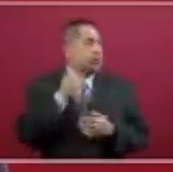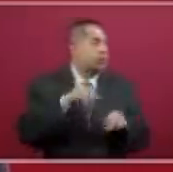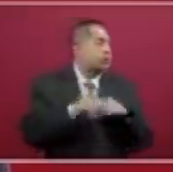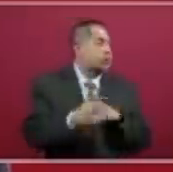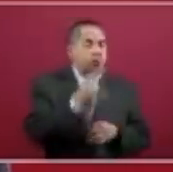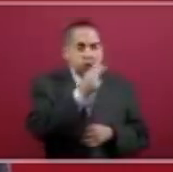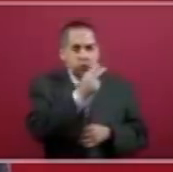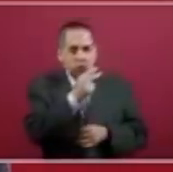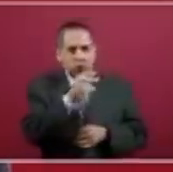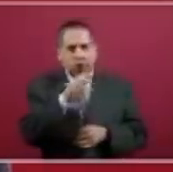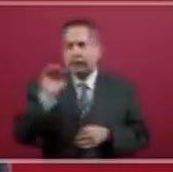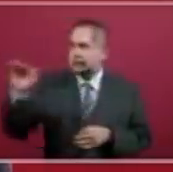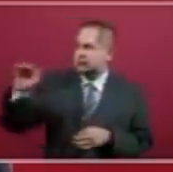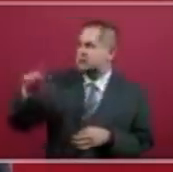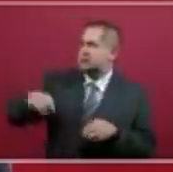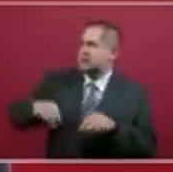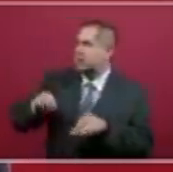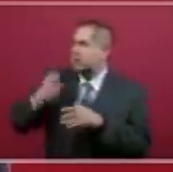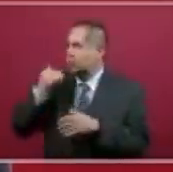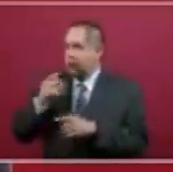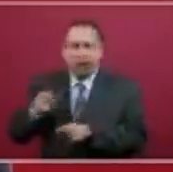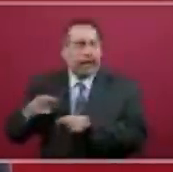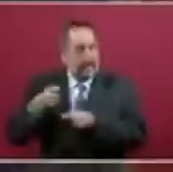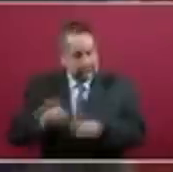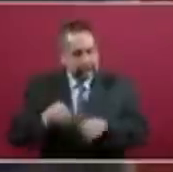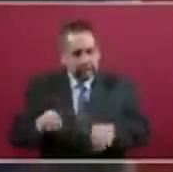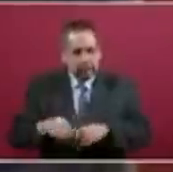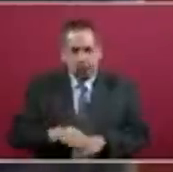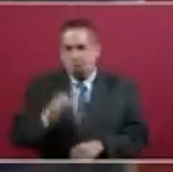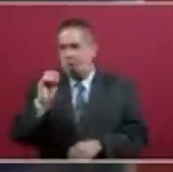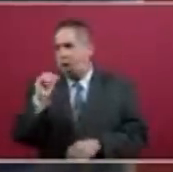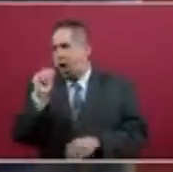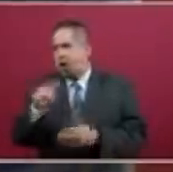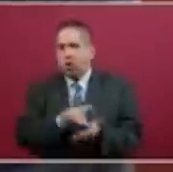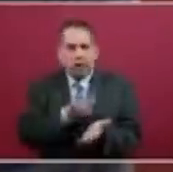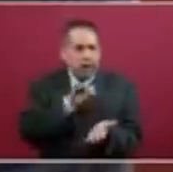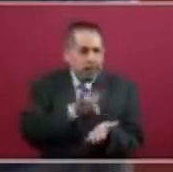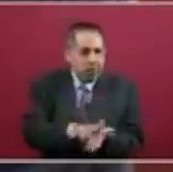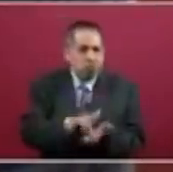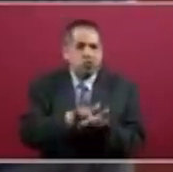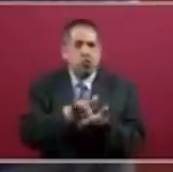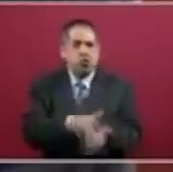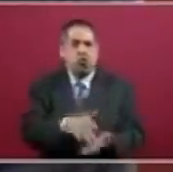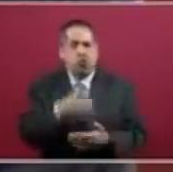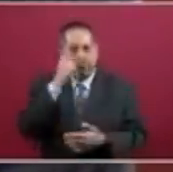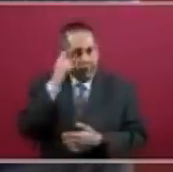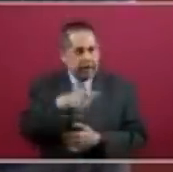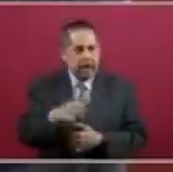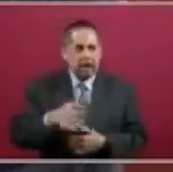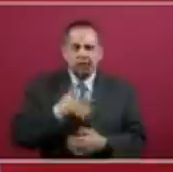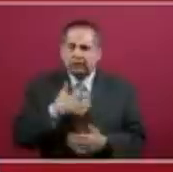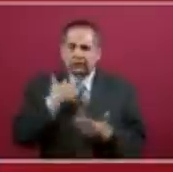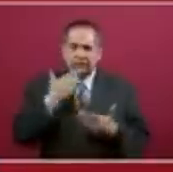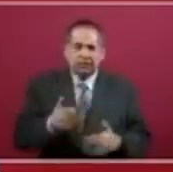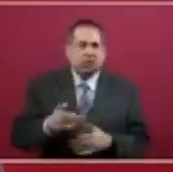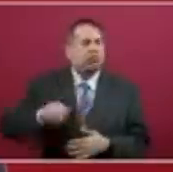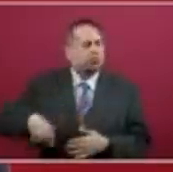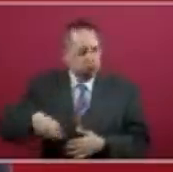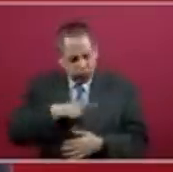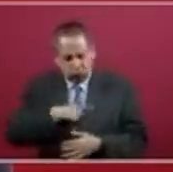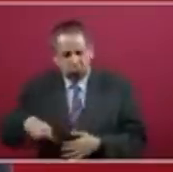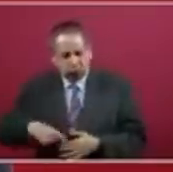de empleo, si requieren de apoyos para el bienestar, cuenten con